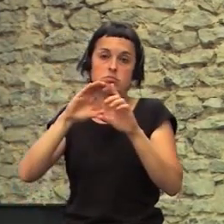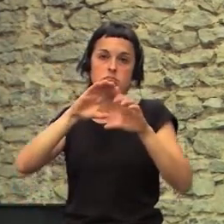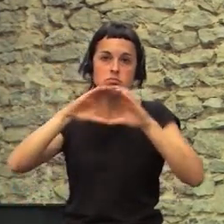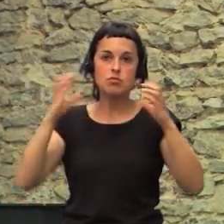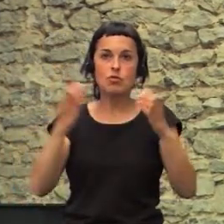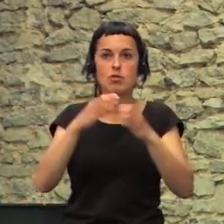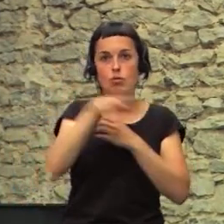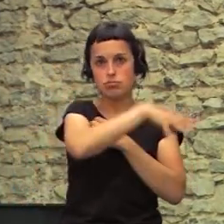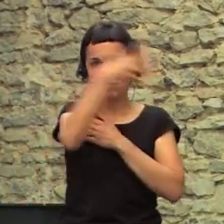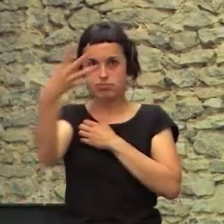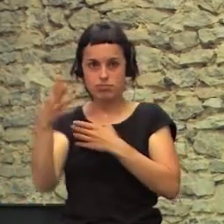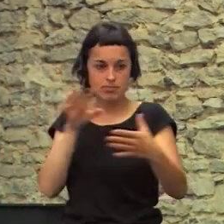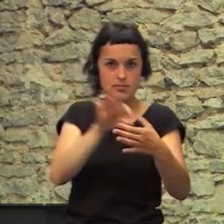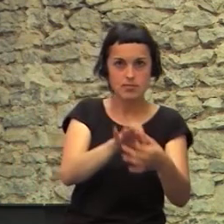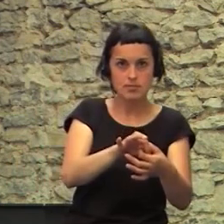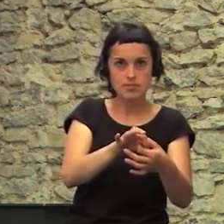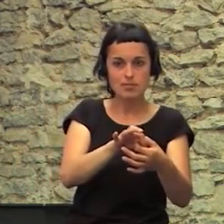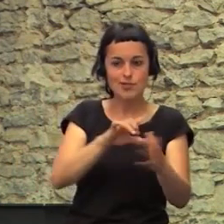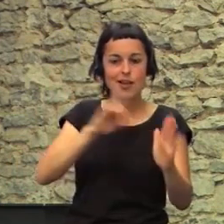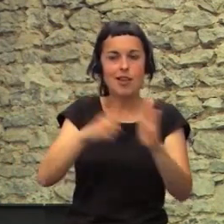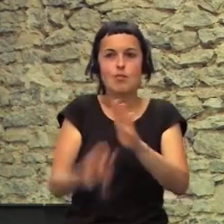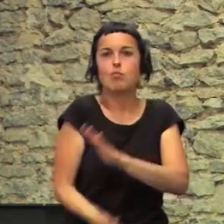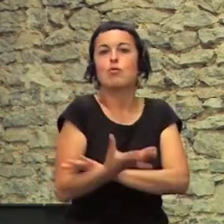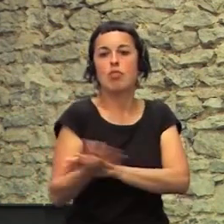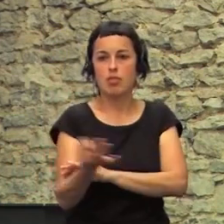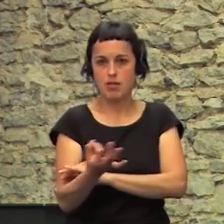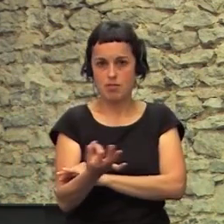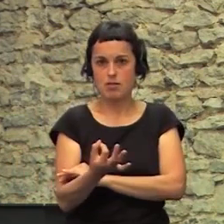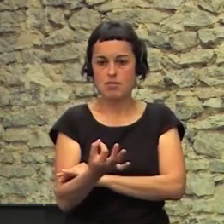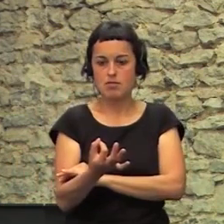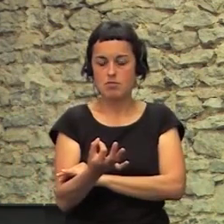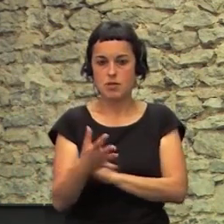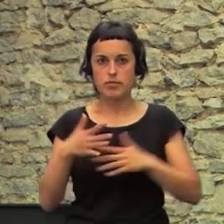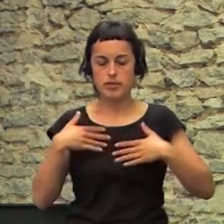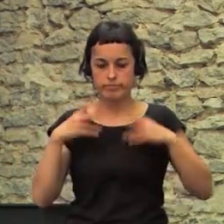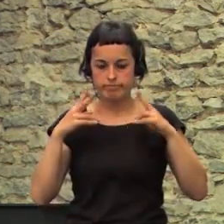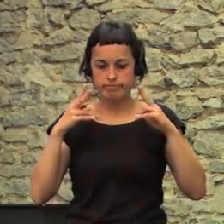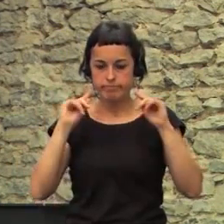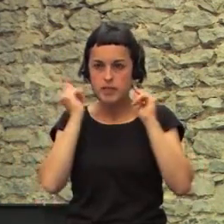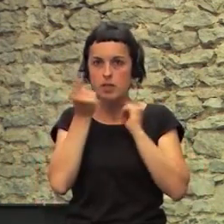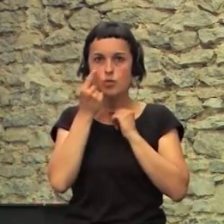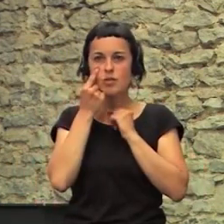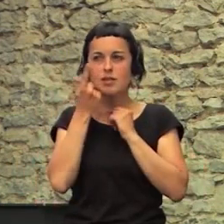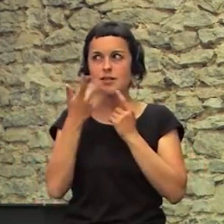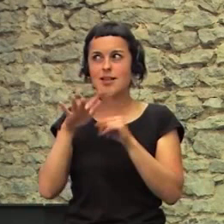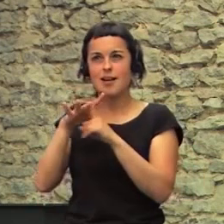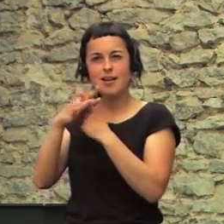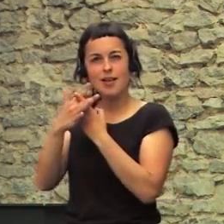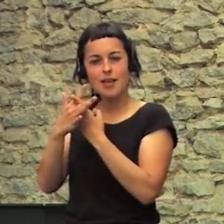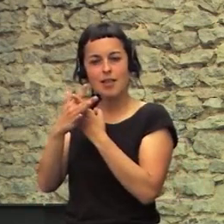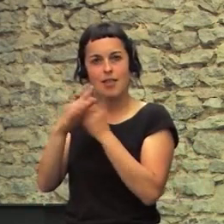Y hay que hacer leyes, pero que de repente te ves que cómo se representa, ¿no? Está una realidad tan